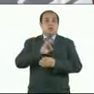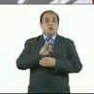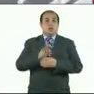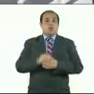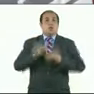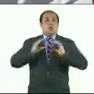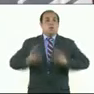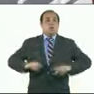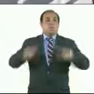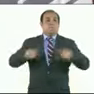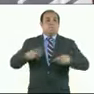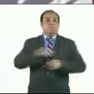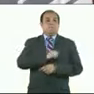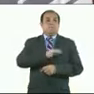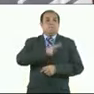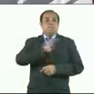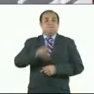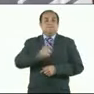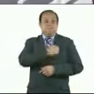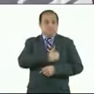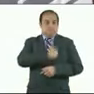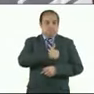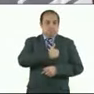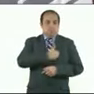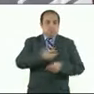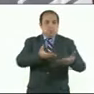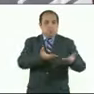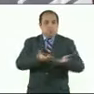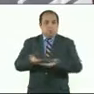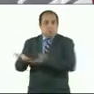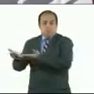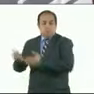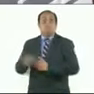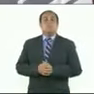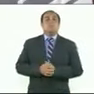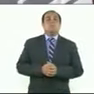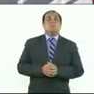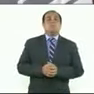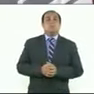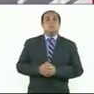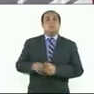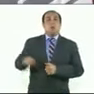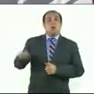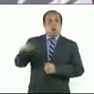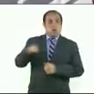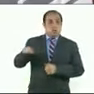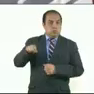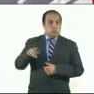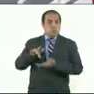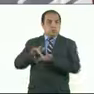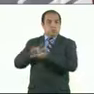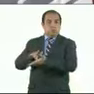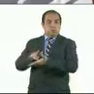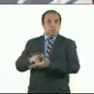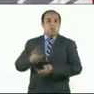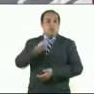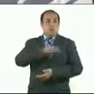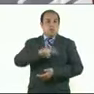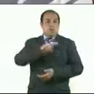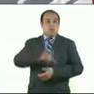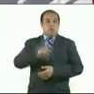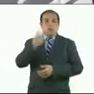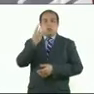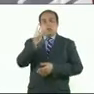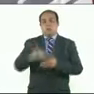de la persona que lamentablemente falleció. A ellos se les dio un apoyo de renta mensual de 3,000 pesos